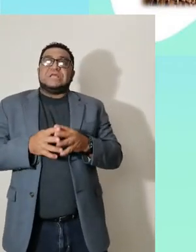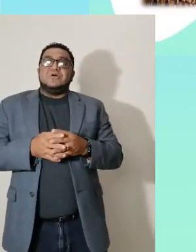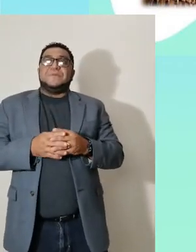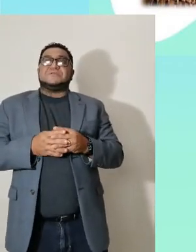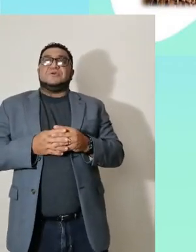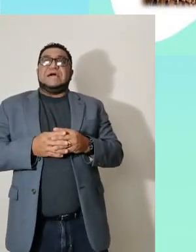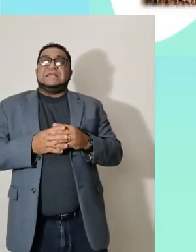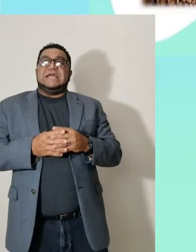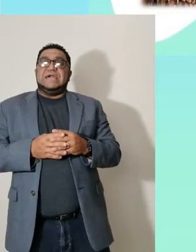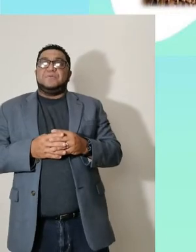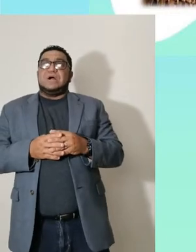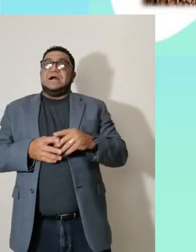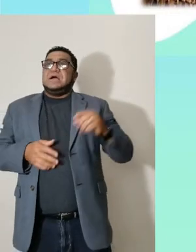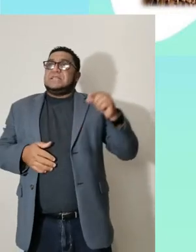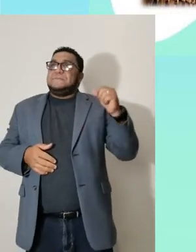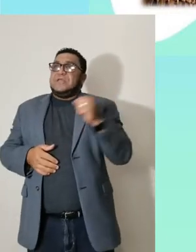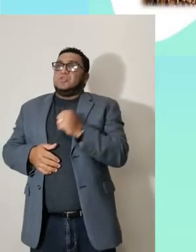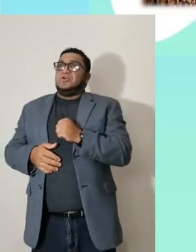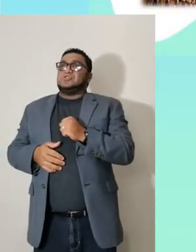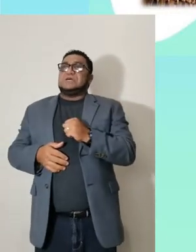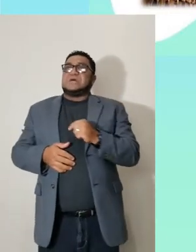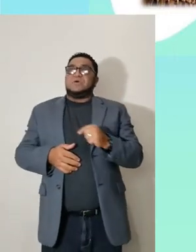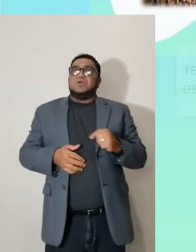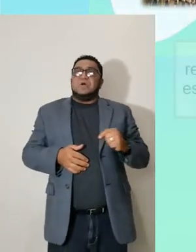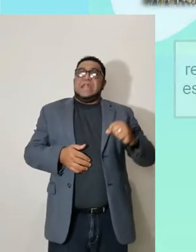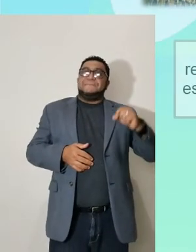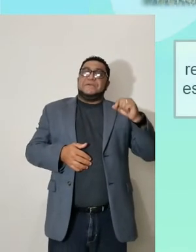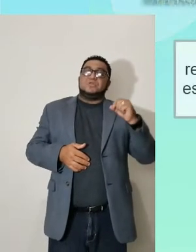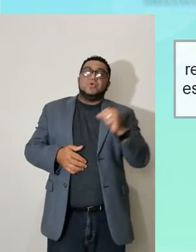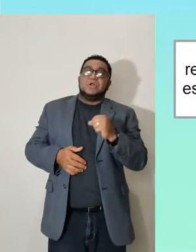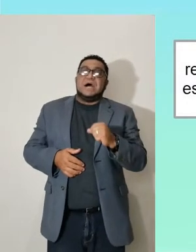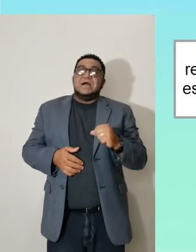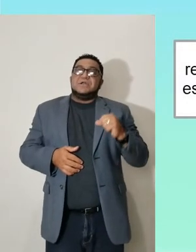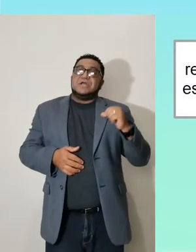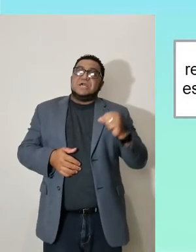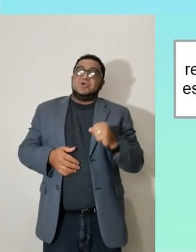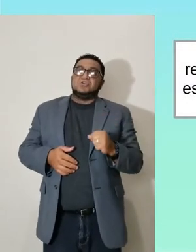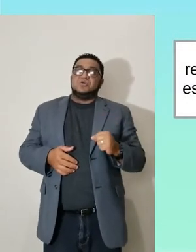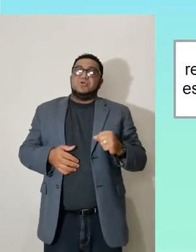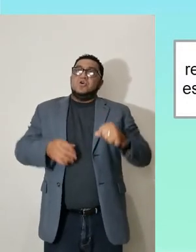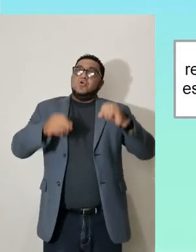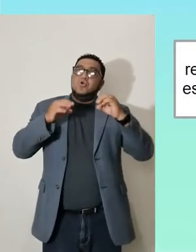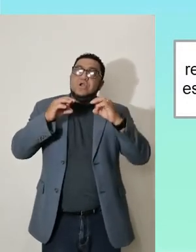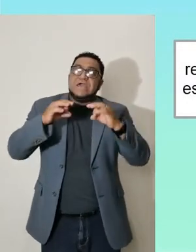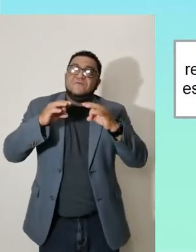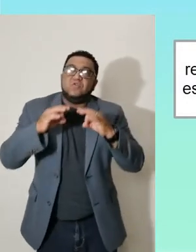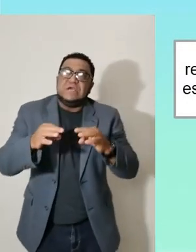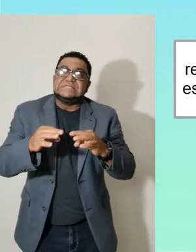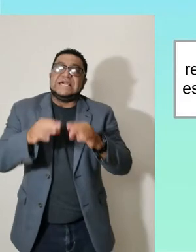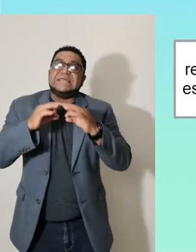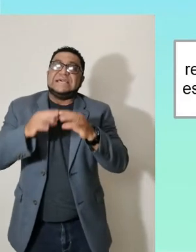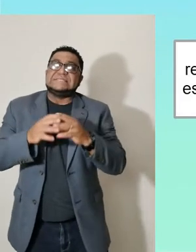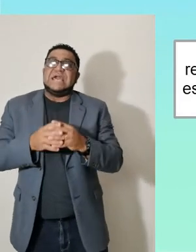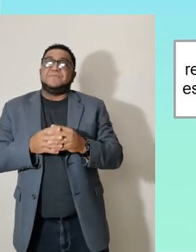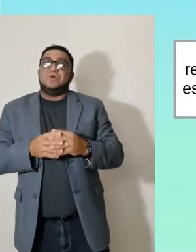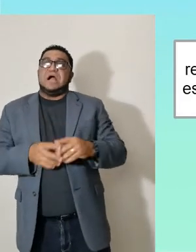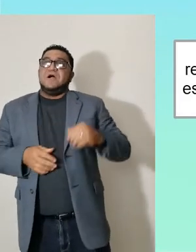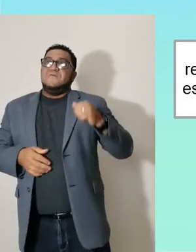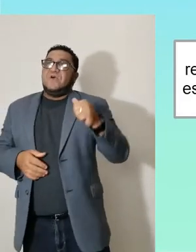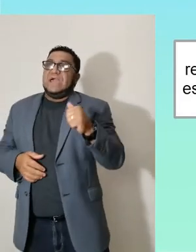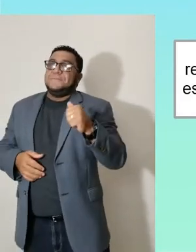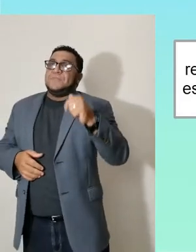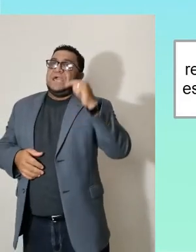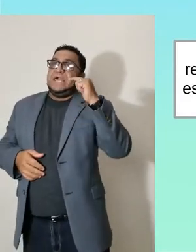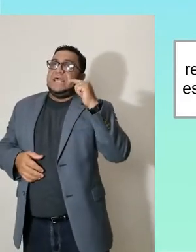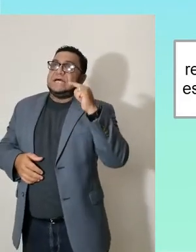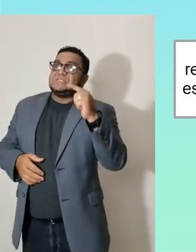connotados personajes de la época también tuvo su desarrollo la pintura religiosa una influencia de esta época